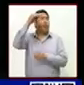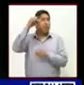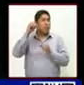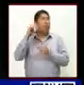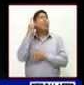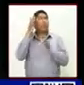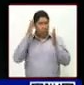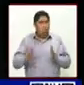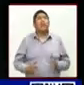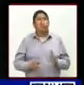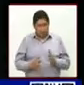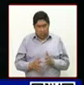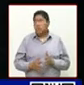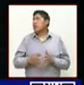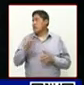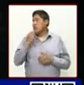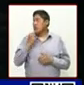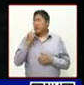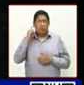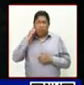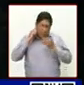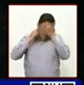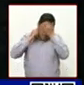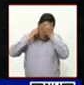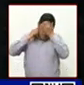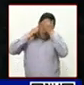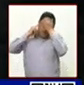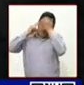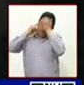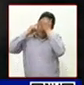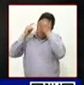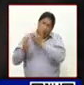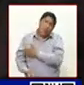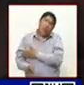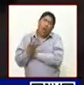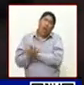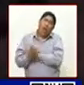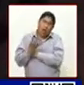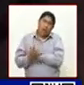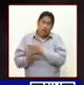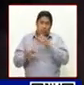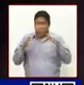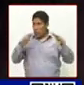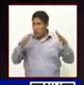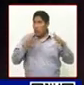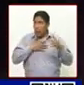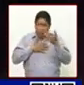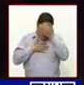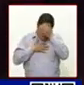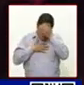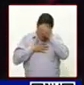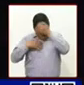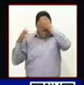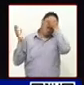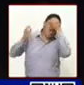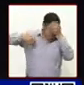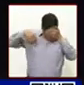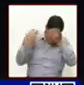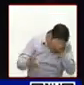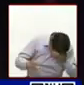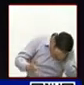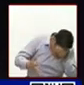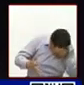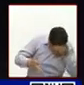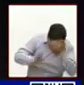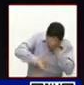eran bolivianos. Por el acento me daba cuenta. A las 4 de la mañana más o menos me botaron ahí en el camino.